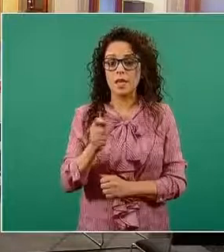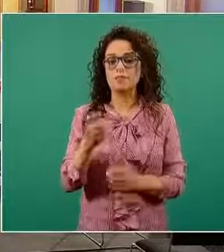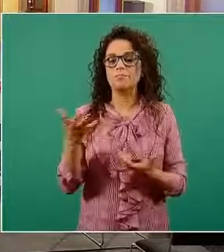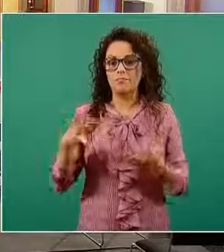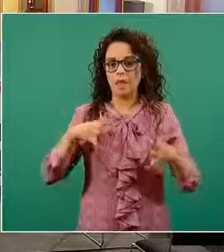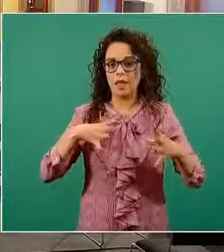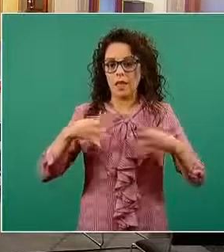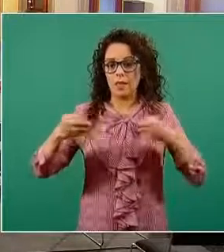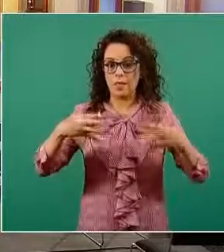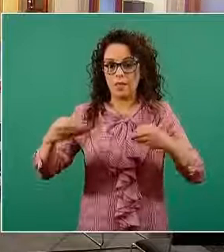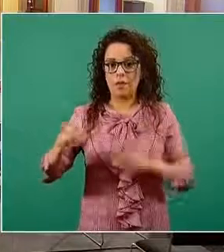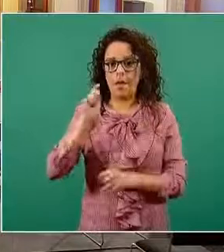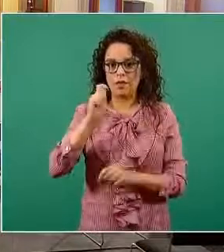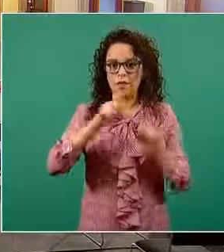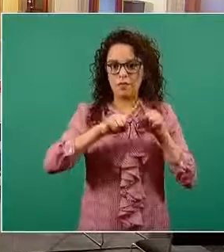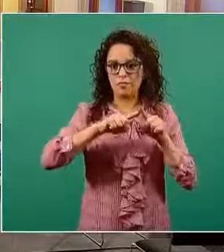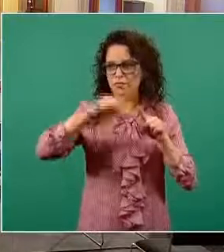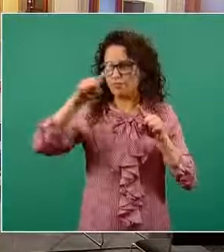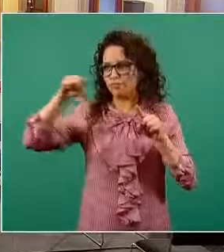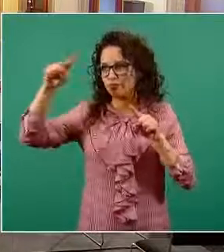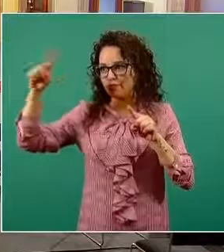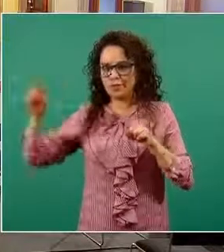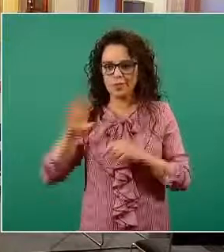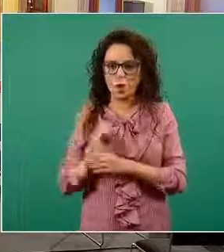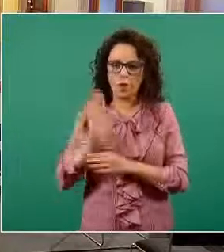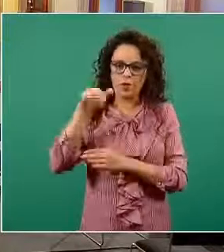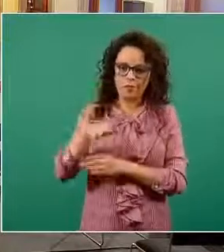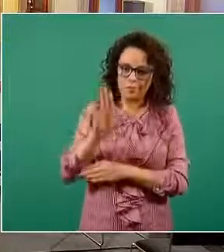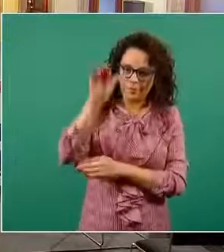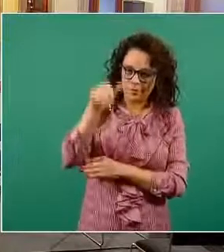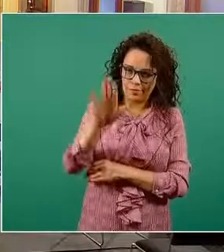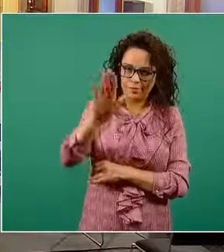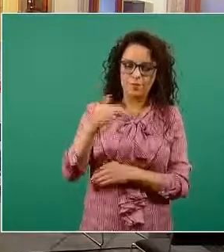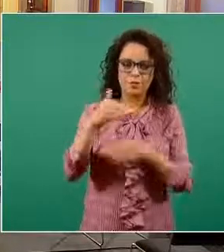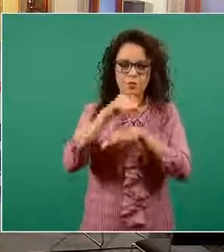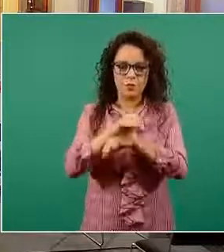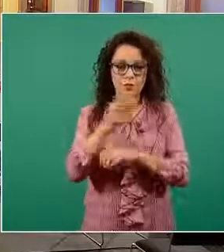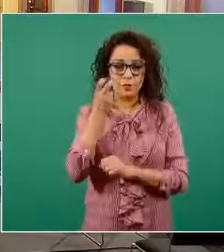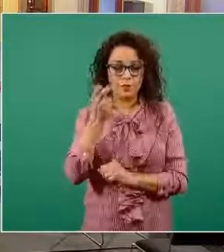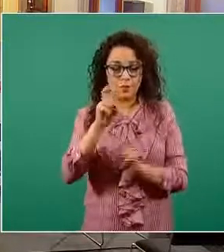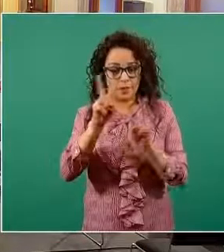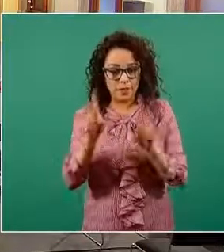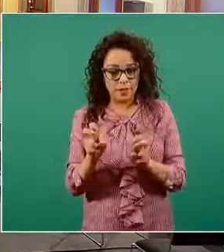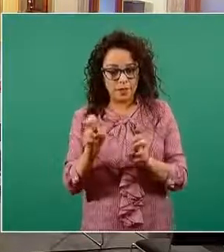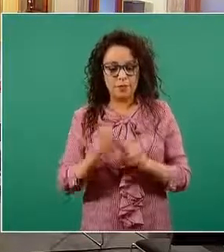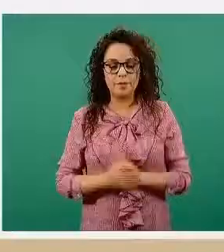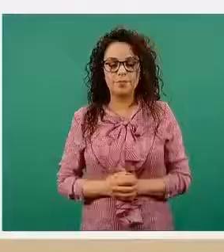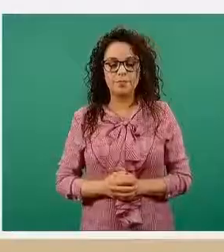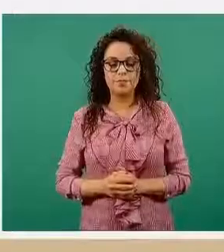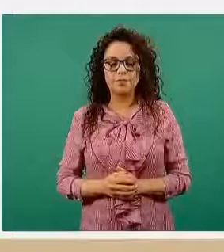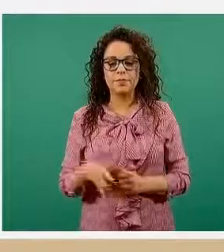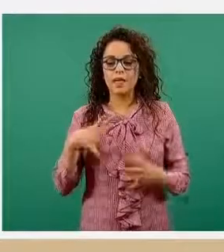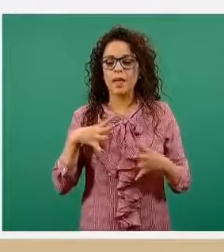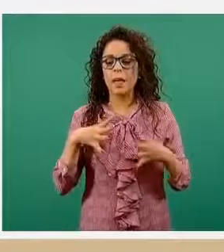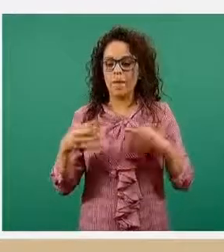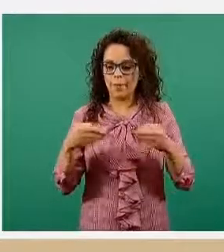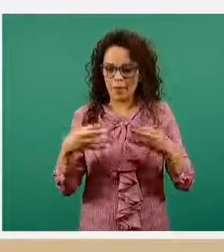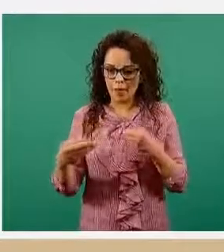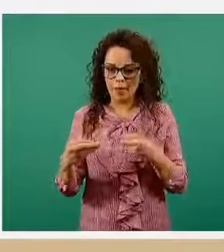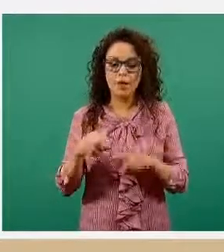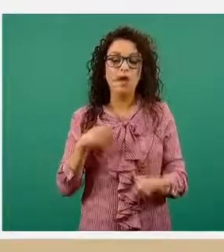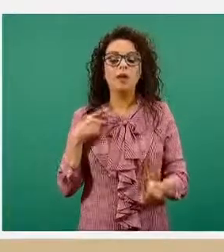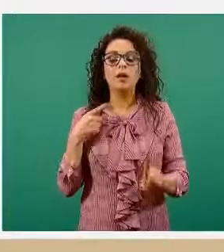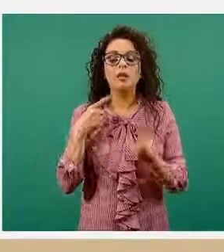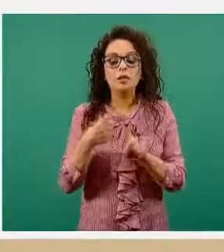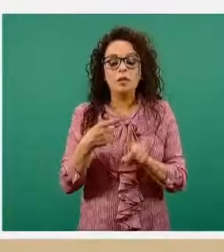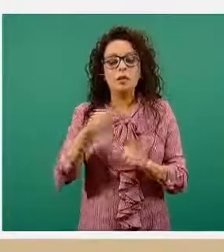que siempre iniciamos la actualización de la estadística. Nos referimos y nos concentramos normalmente todas